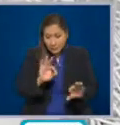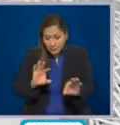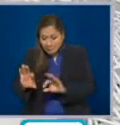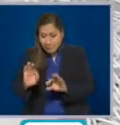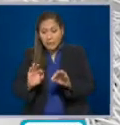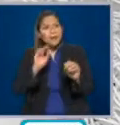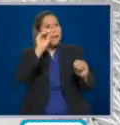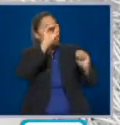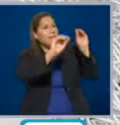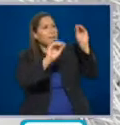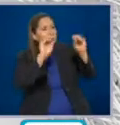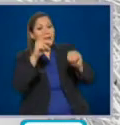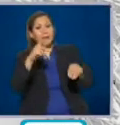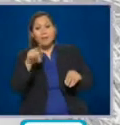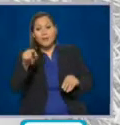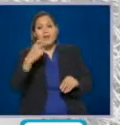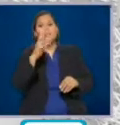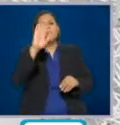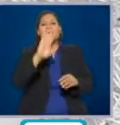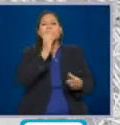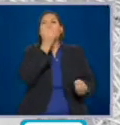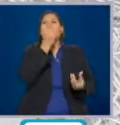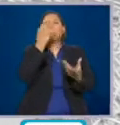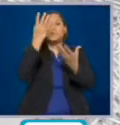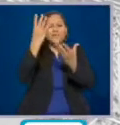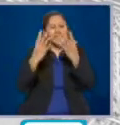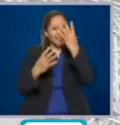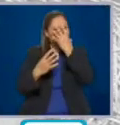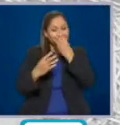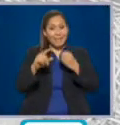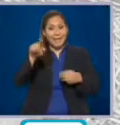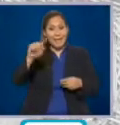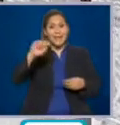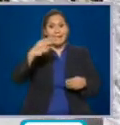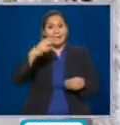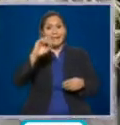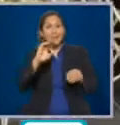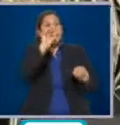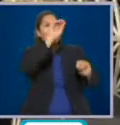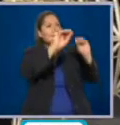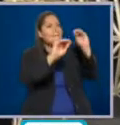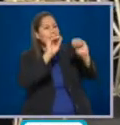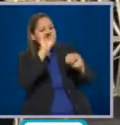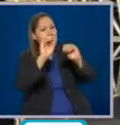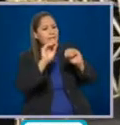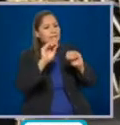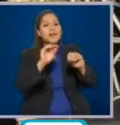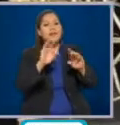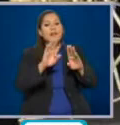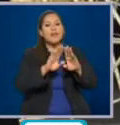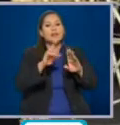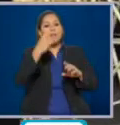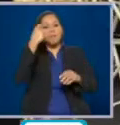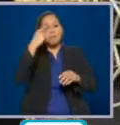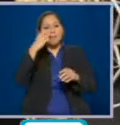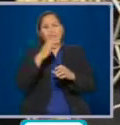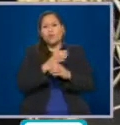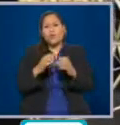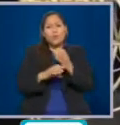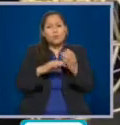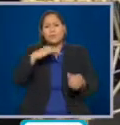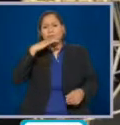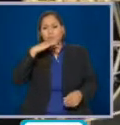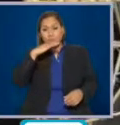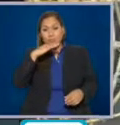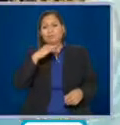paradójico, pero es muy poético al mismo tiempo que Theo genere vida con estos elementos de reciclaje, ¿no? Que prácticamente